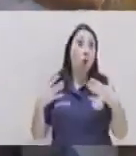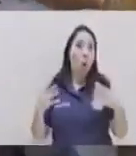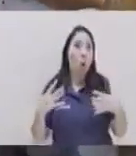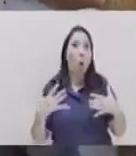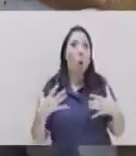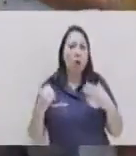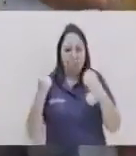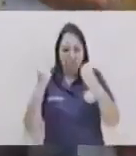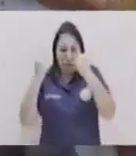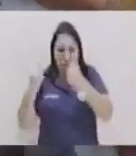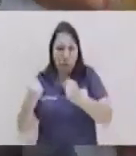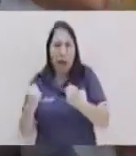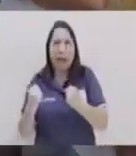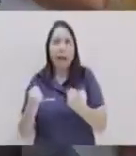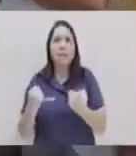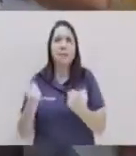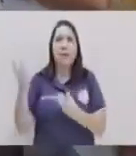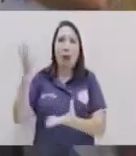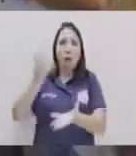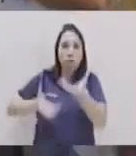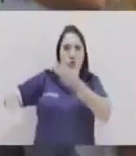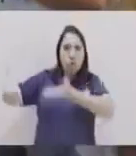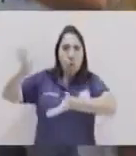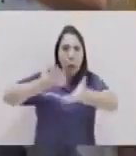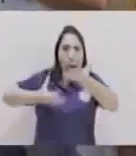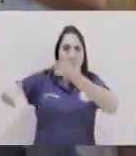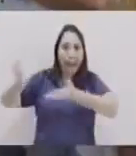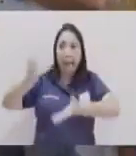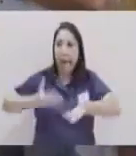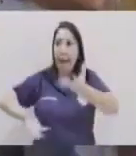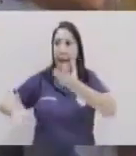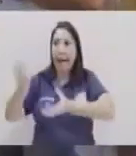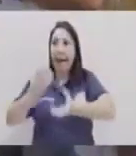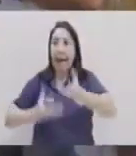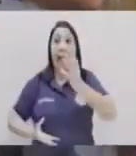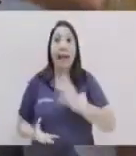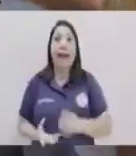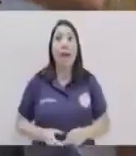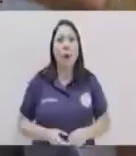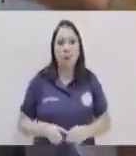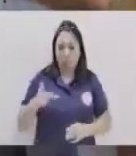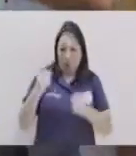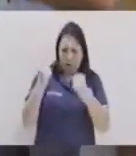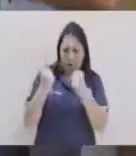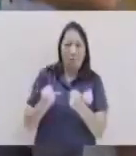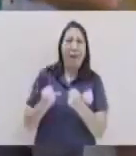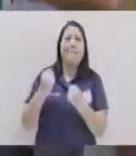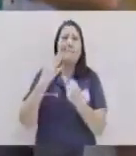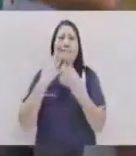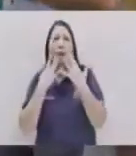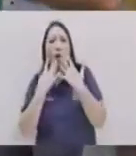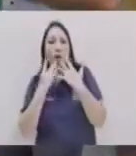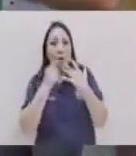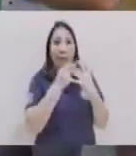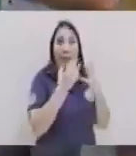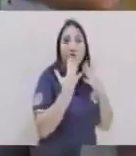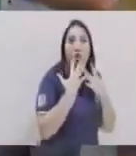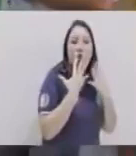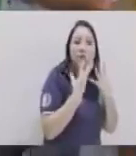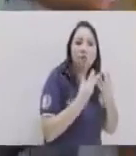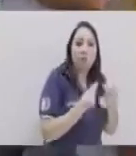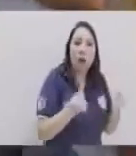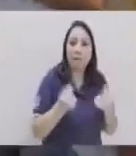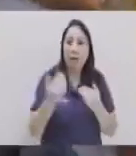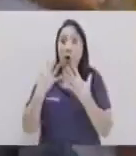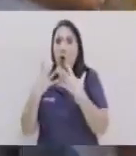de fuerza, de fuego, de hambre, porque vemos que también ese color fuerte nos da ese sentimiento de